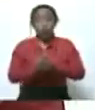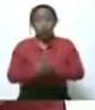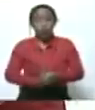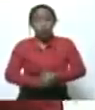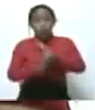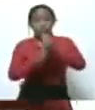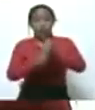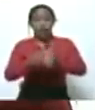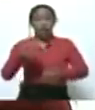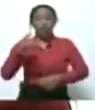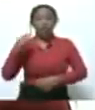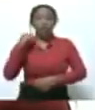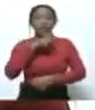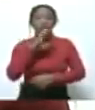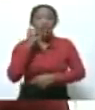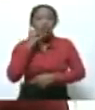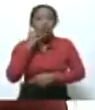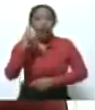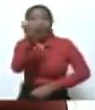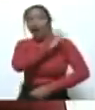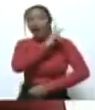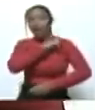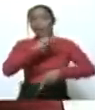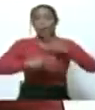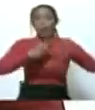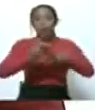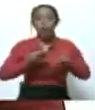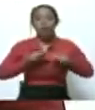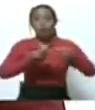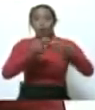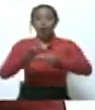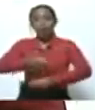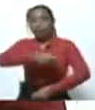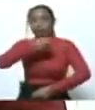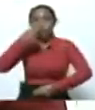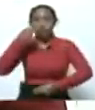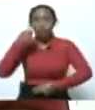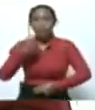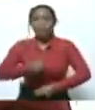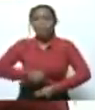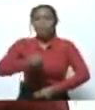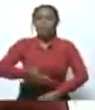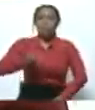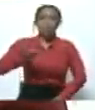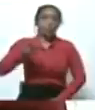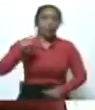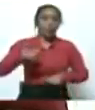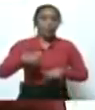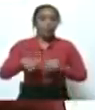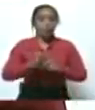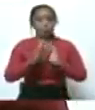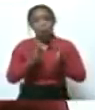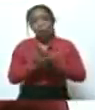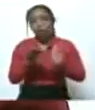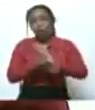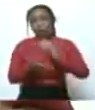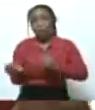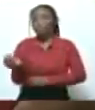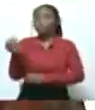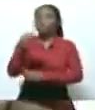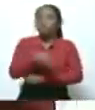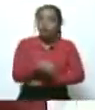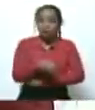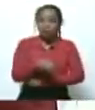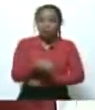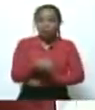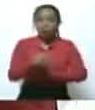Duque. Es el jefe de la producción y la distribución de drogas más importante de este lado del mundo, que además es donde